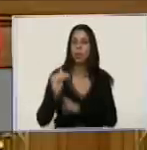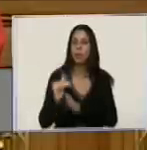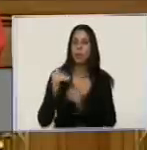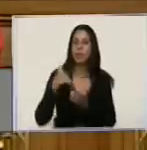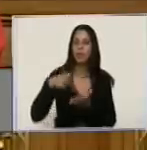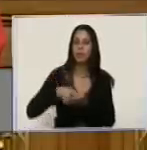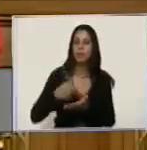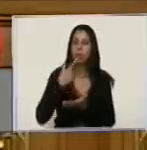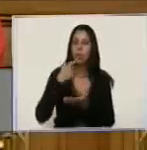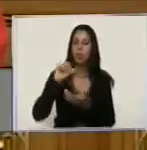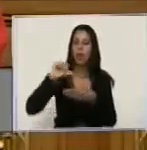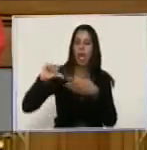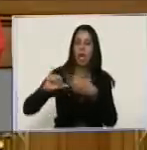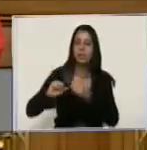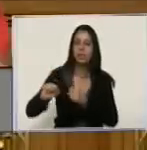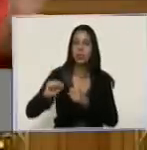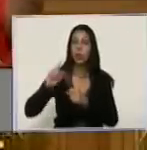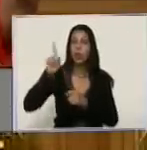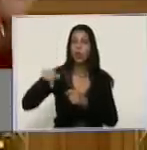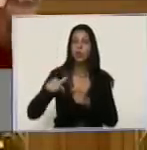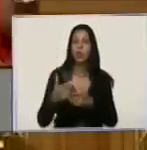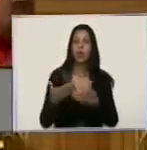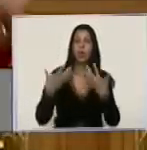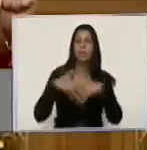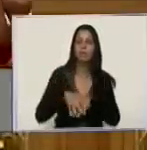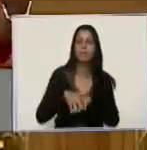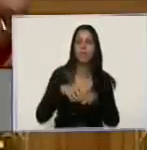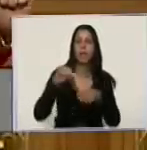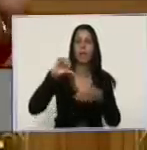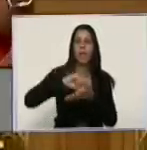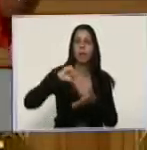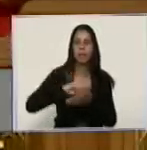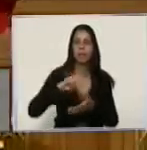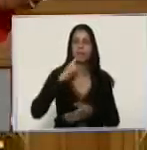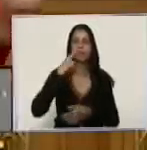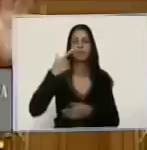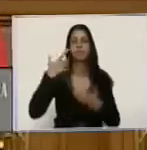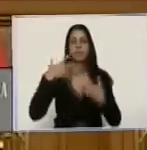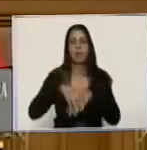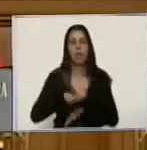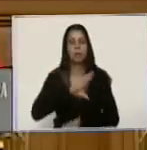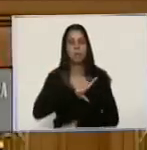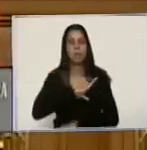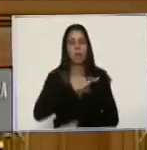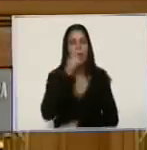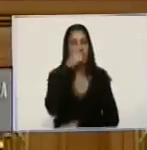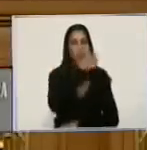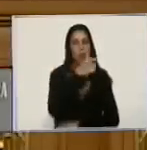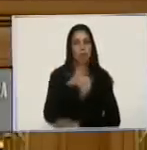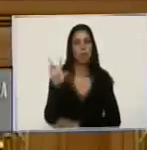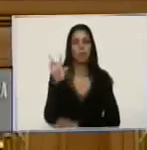acciones de las empresas mixtas en petróleo son del Estado venezolano, es decir, del pueblo.